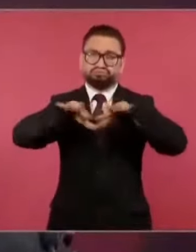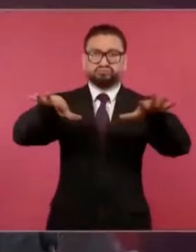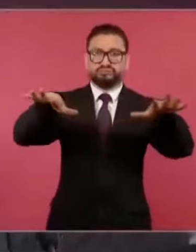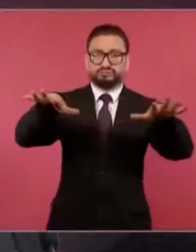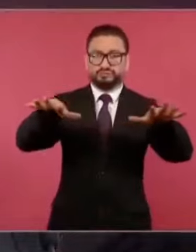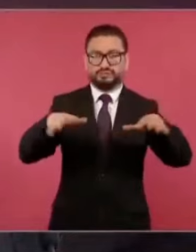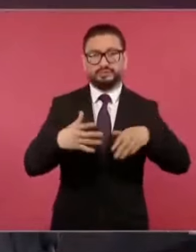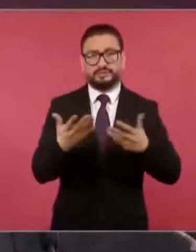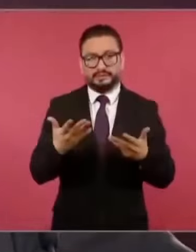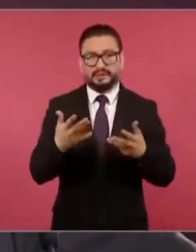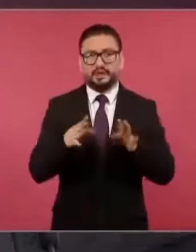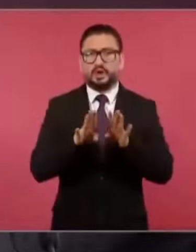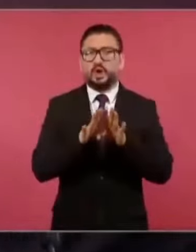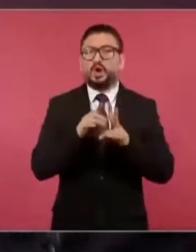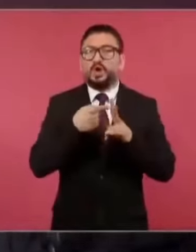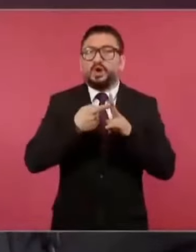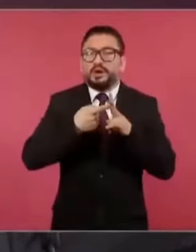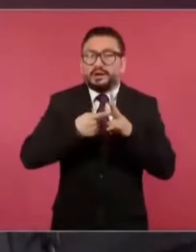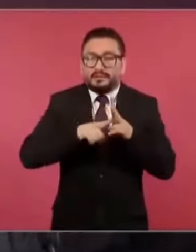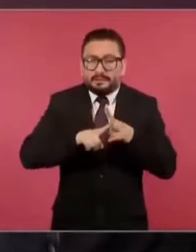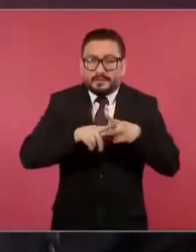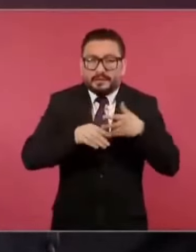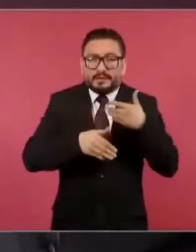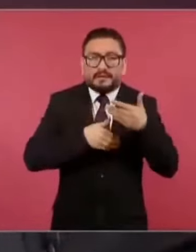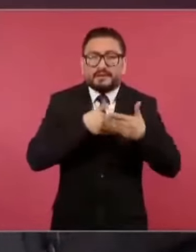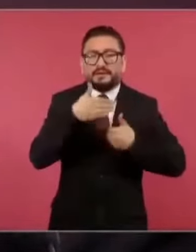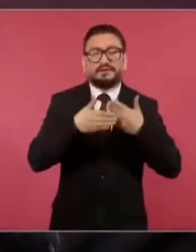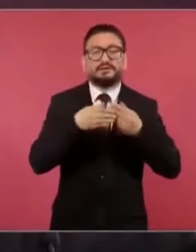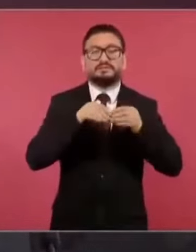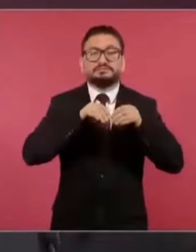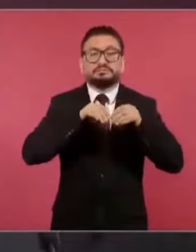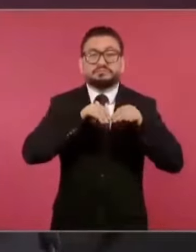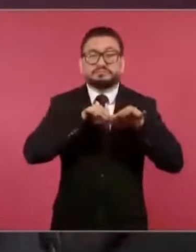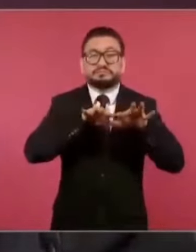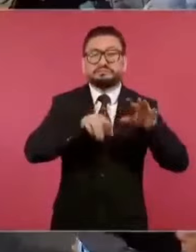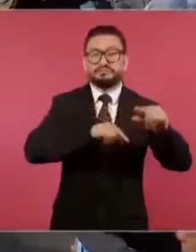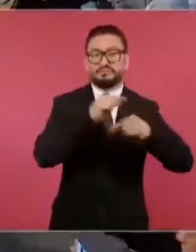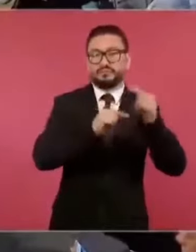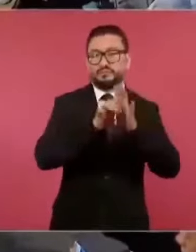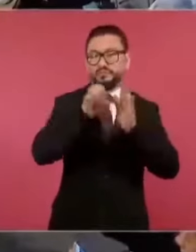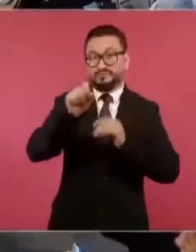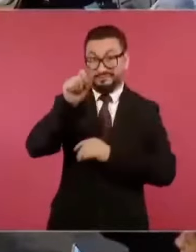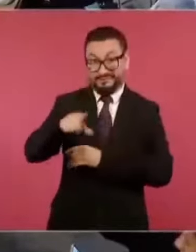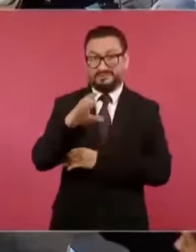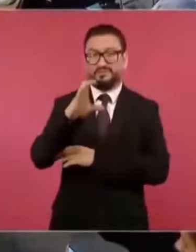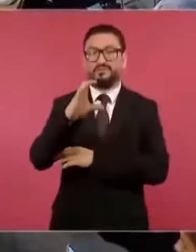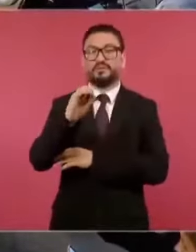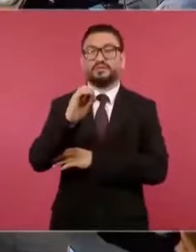Entonces empiezan con campañas montadas. Esto de la Coparmex,